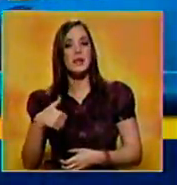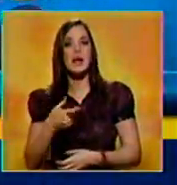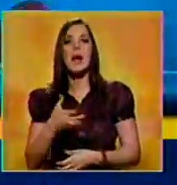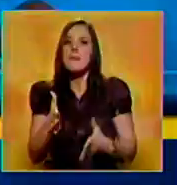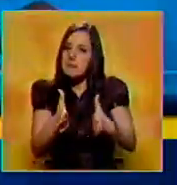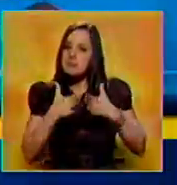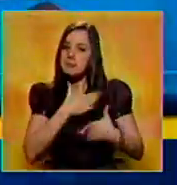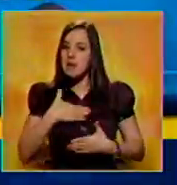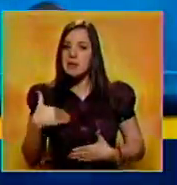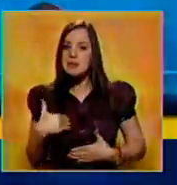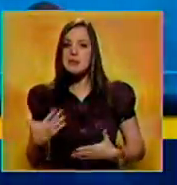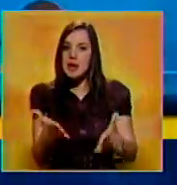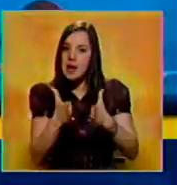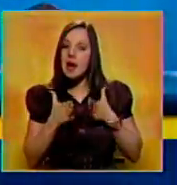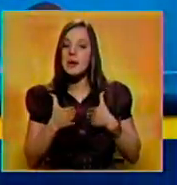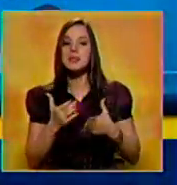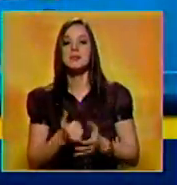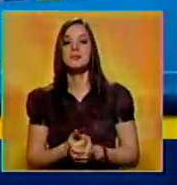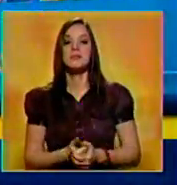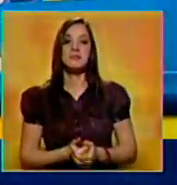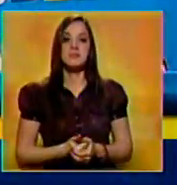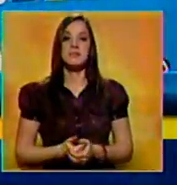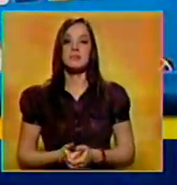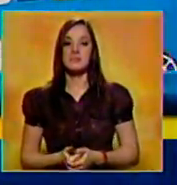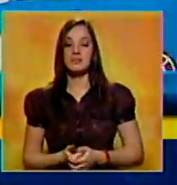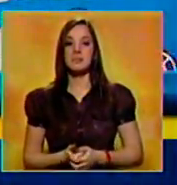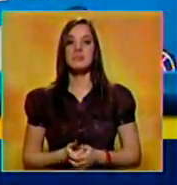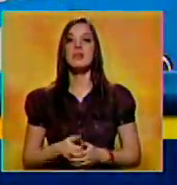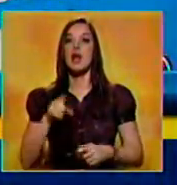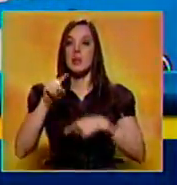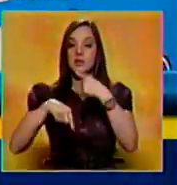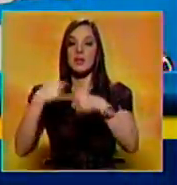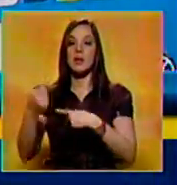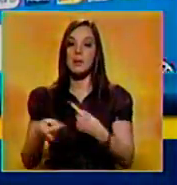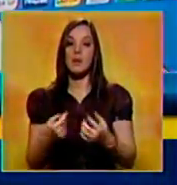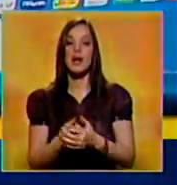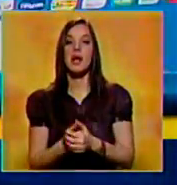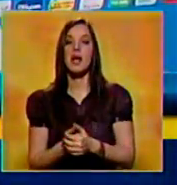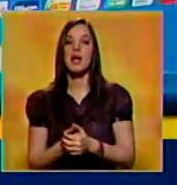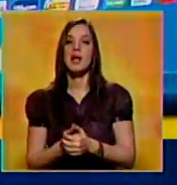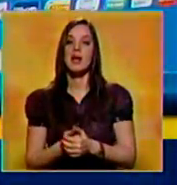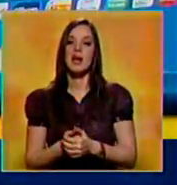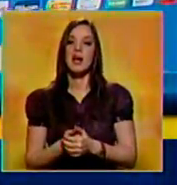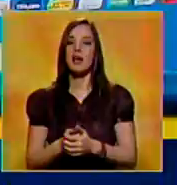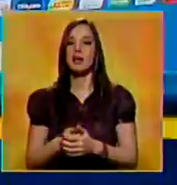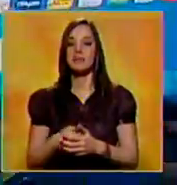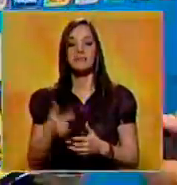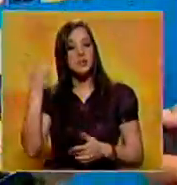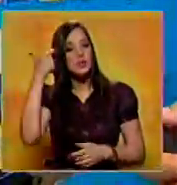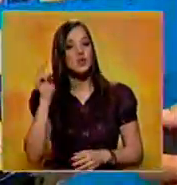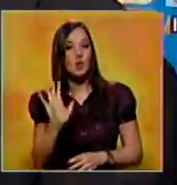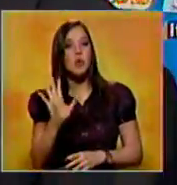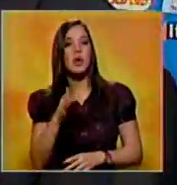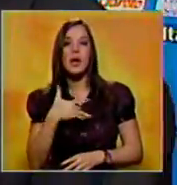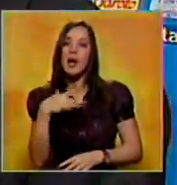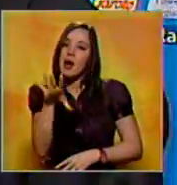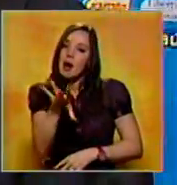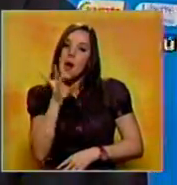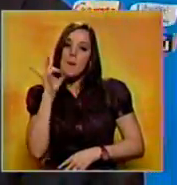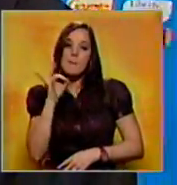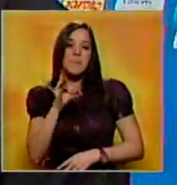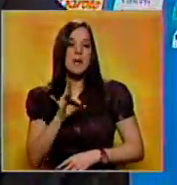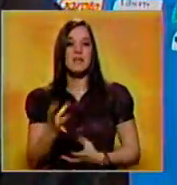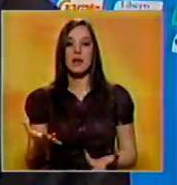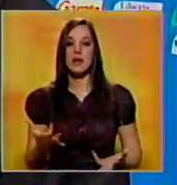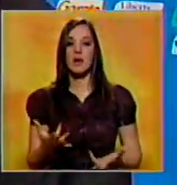otros mundiales quedándonos en cuarto. Habíamos pasado esa barrera, se pasó esta barrera y creo que somos privilegiados. A la gente